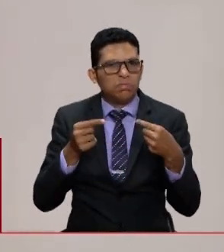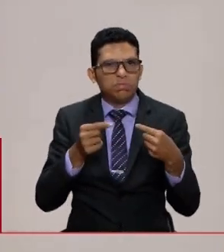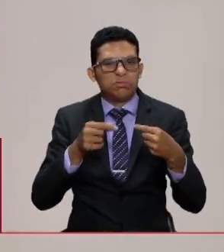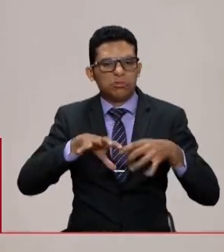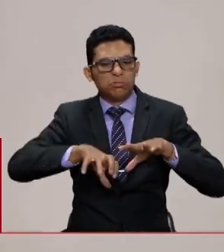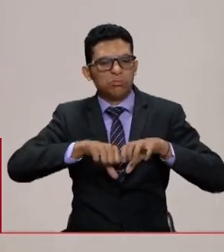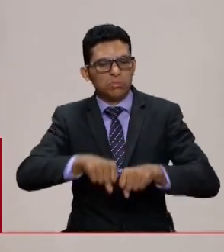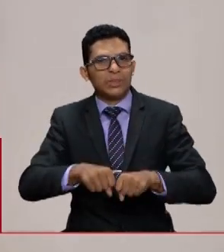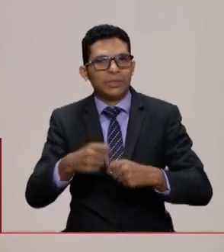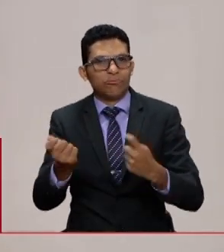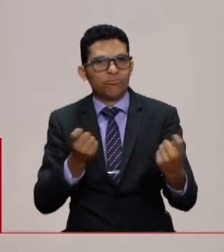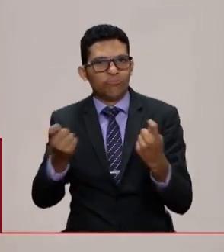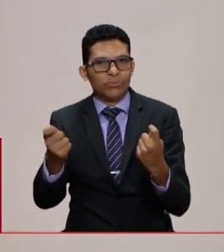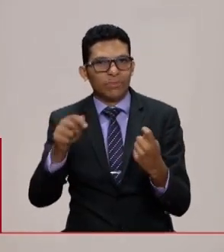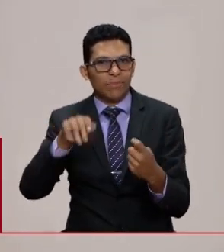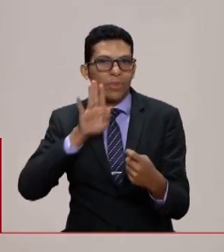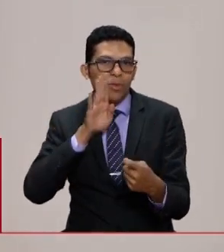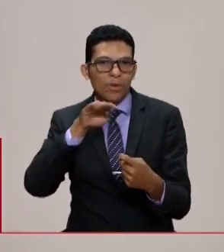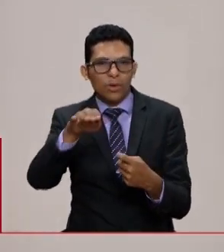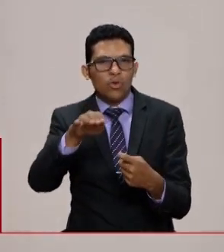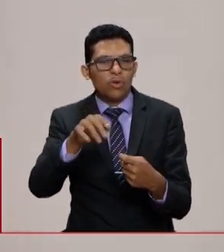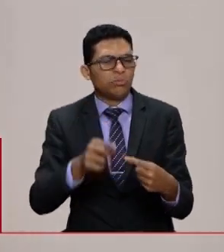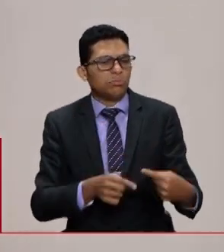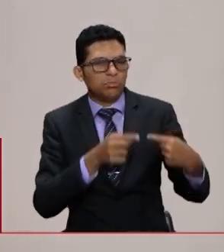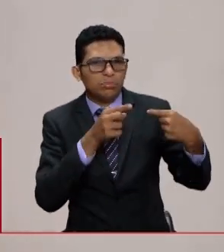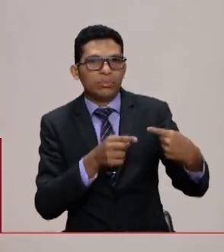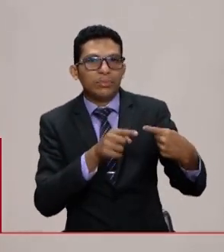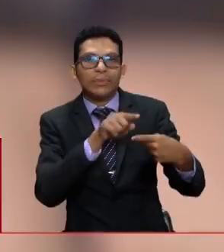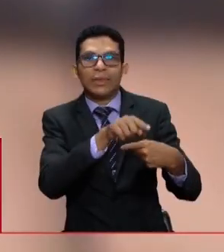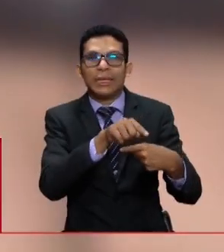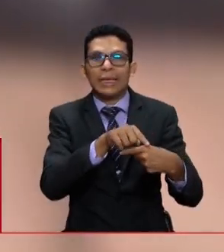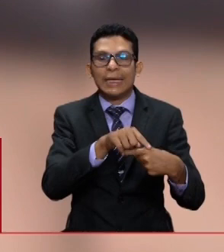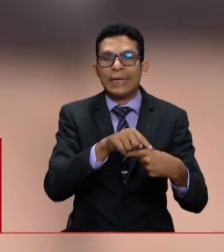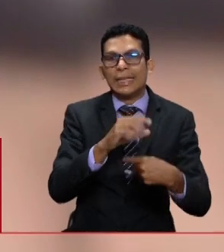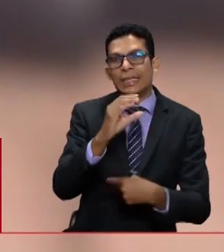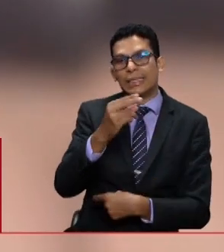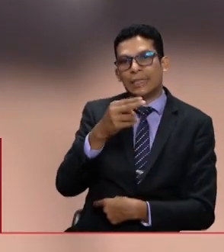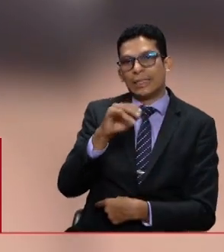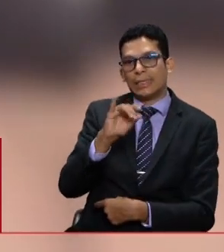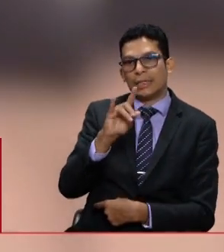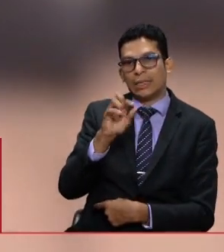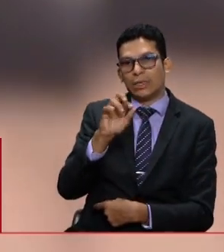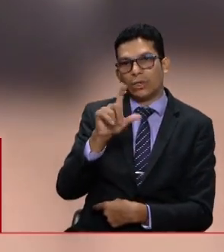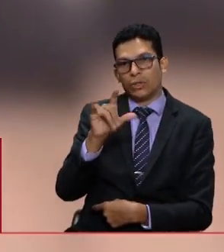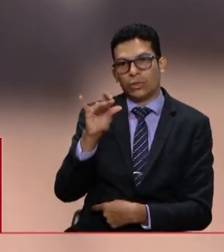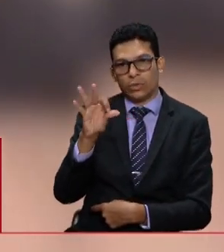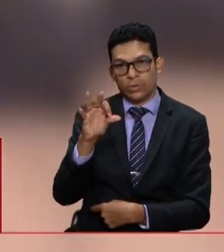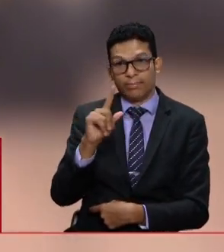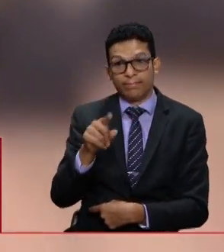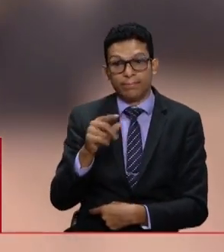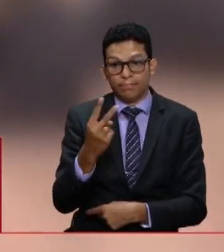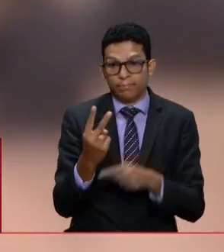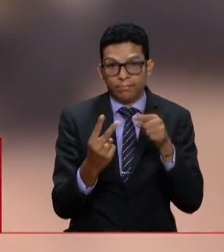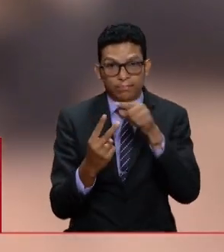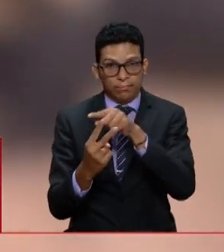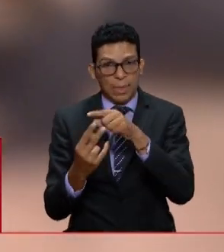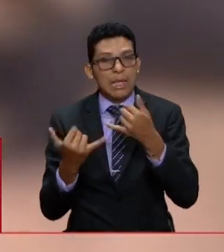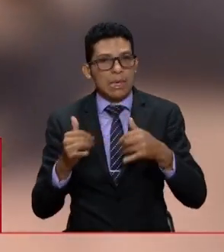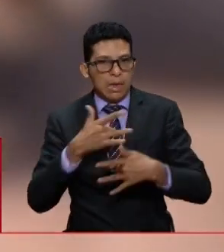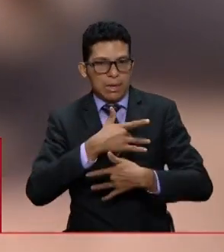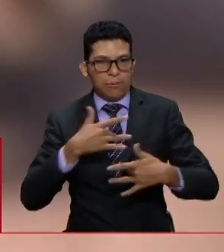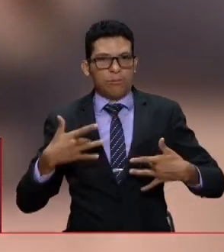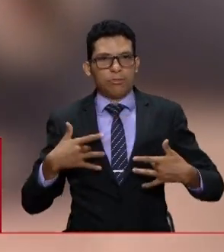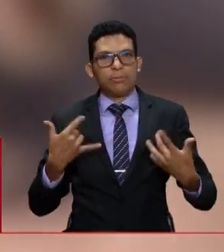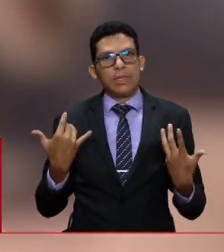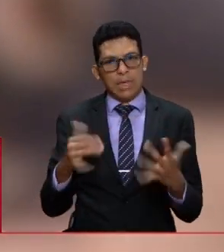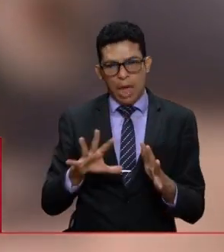control territorial con la facción conocida como Los Chiquillos. Los menores recuperados recibieron atención médica y ya se encuentran junto